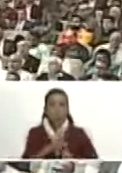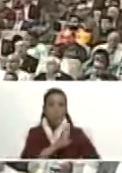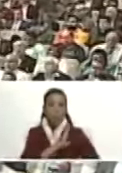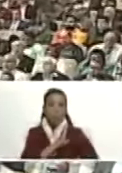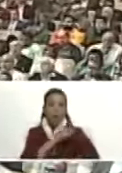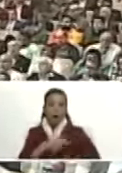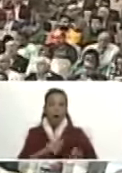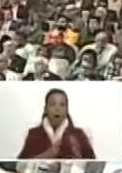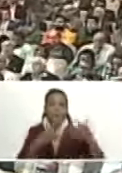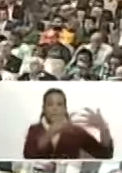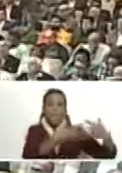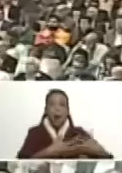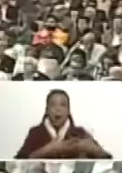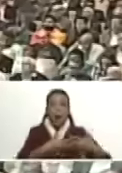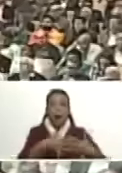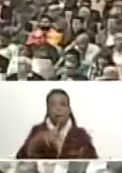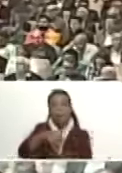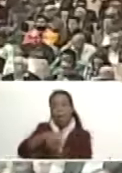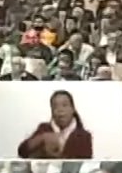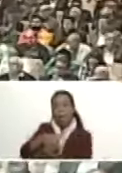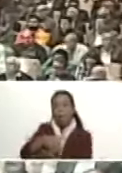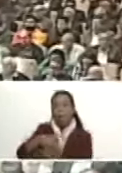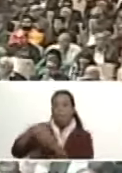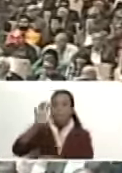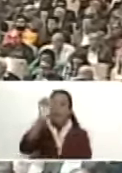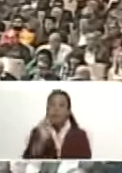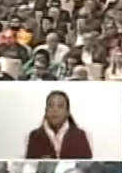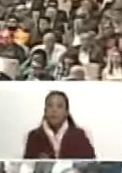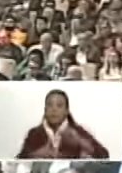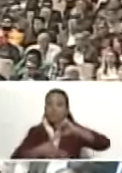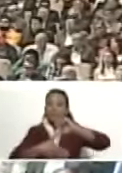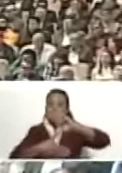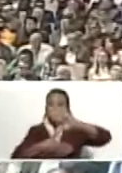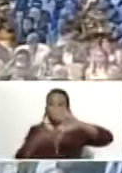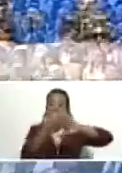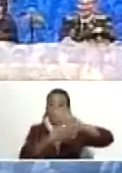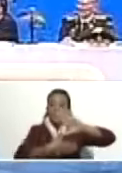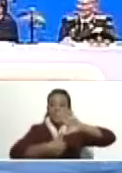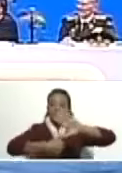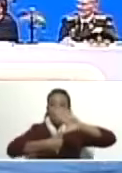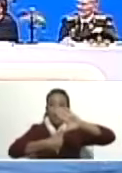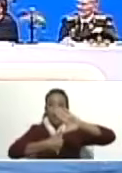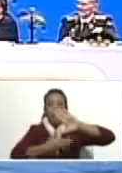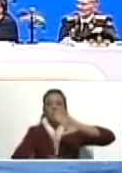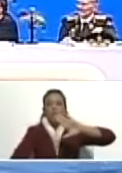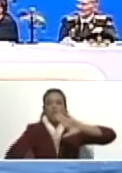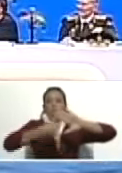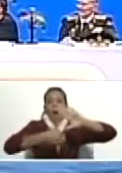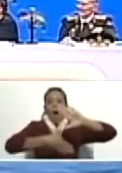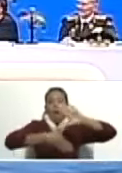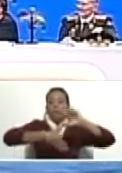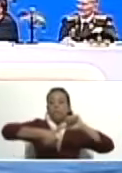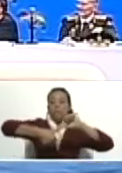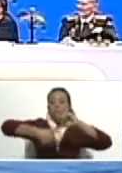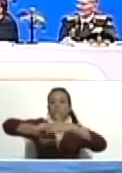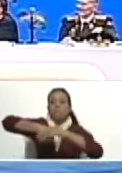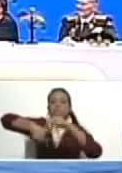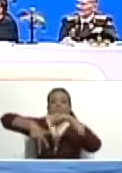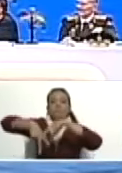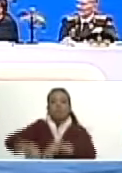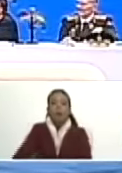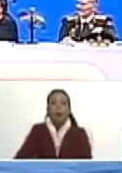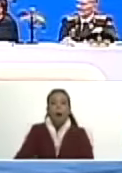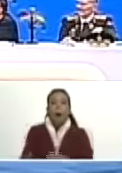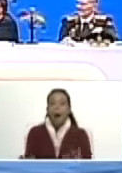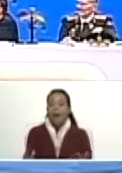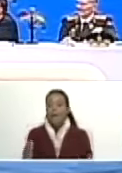a los países débiles del sur. La soberanía nacional, la autodeterminación de los pueblos,